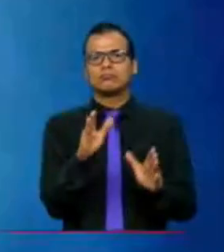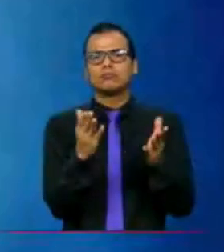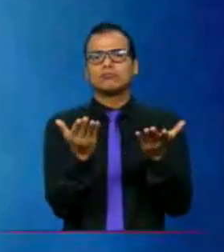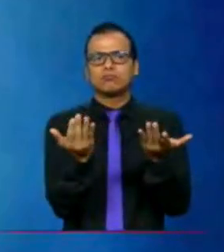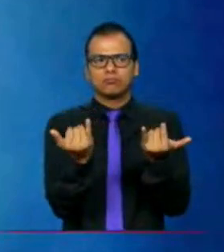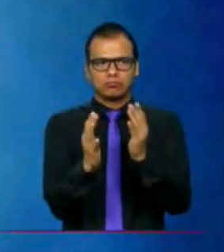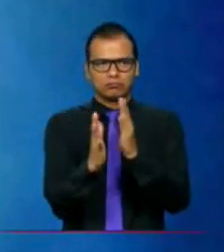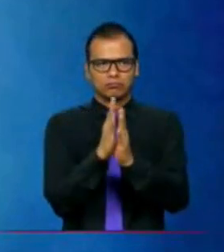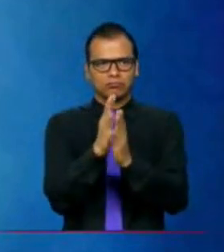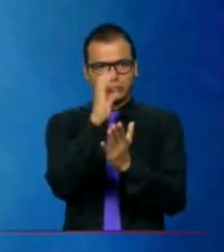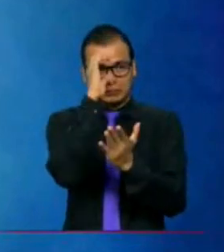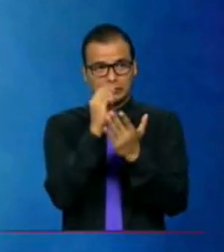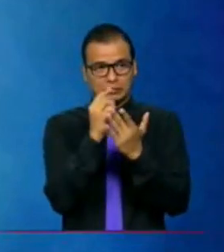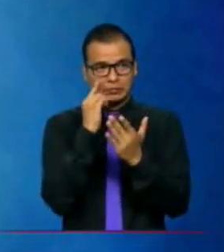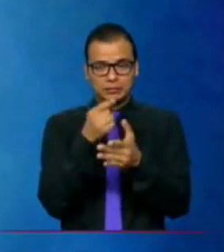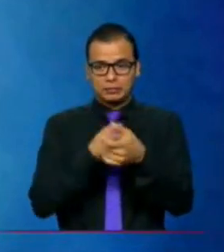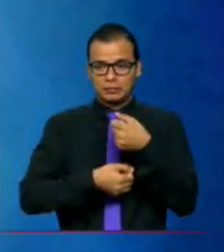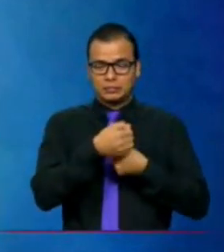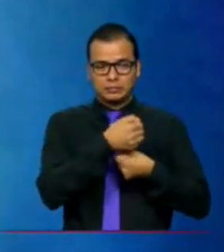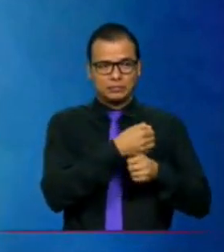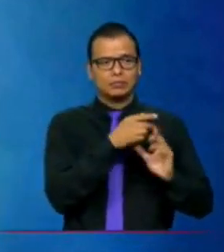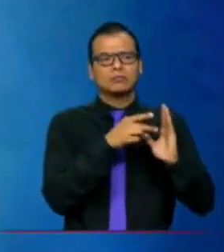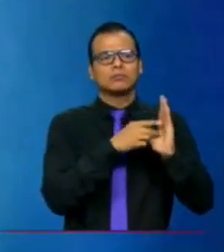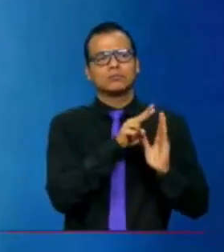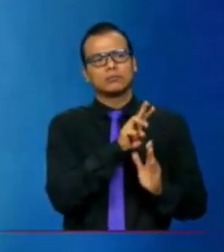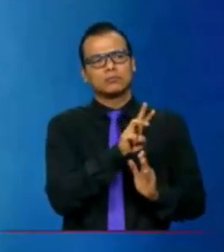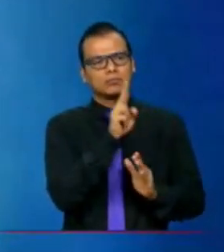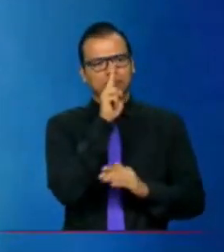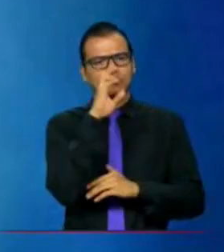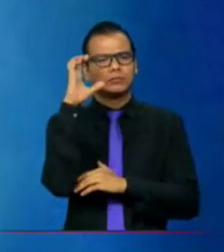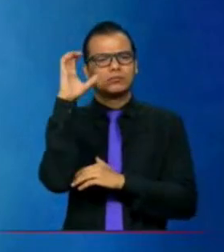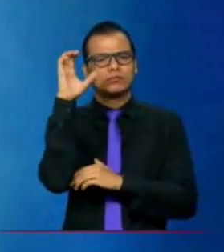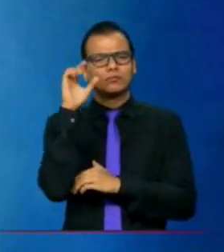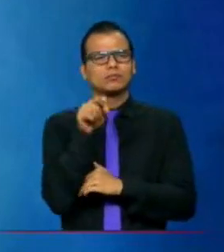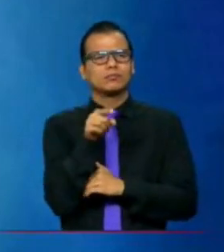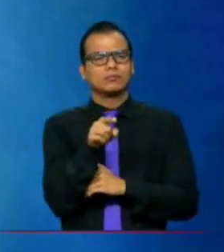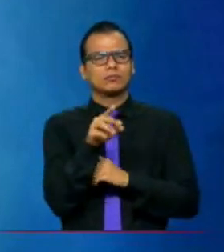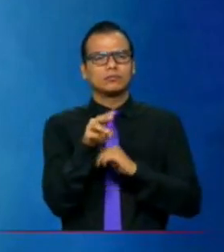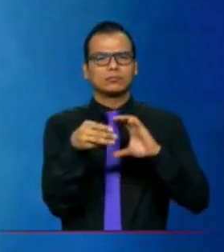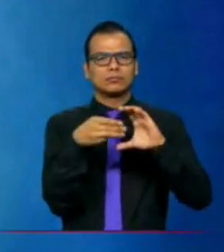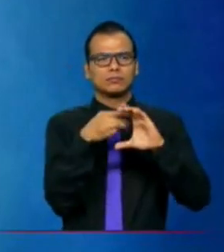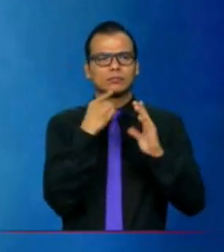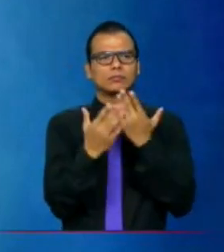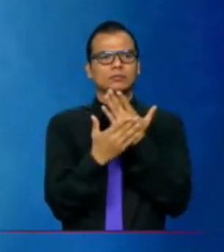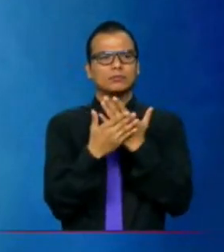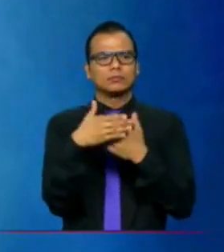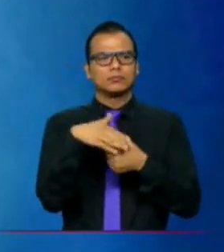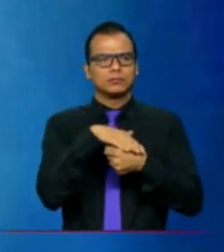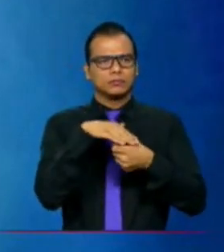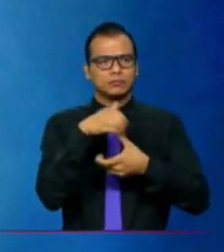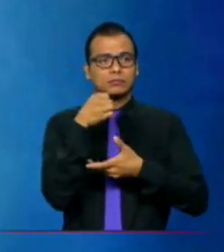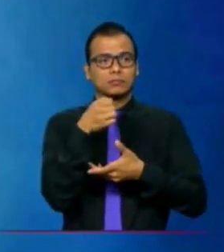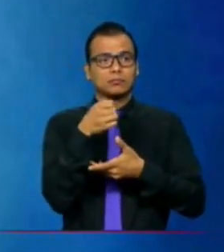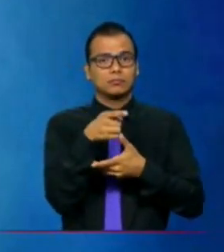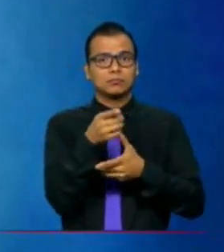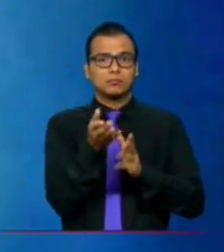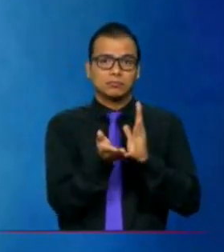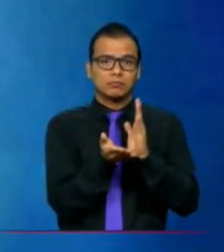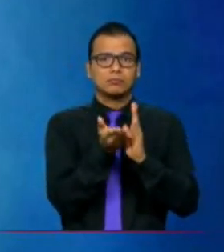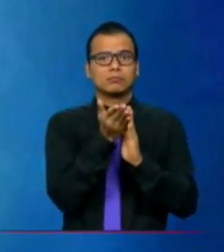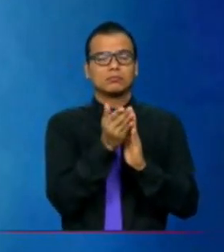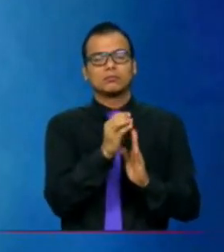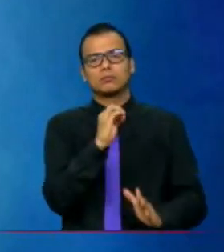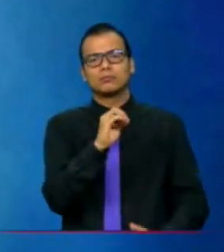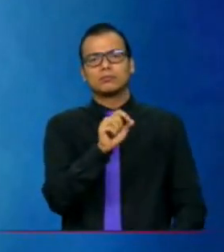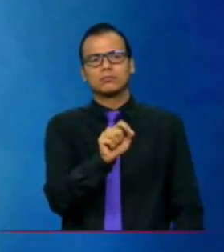2023, el crecimiento económico nacional, pues dado por el DANE, tuvo un crecimiento de